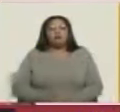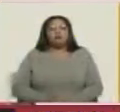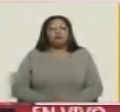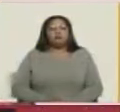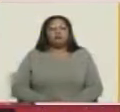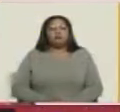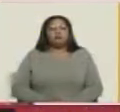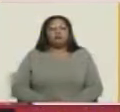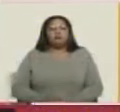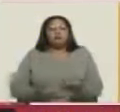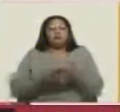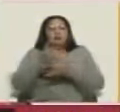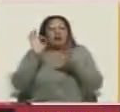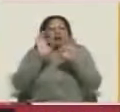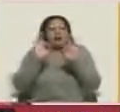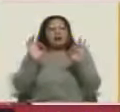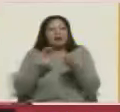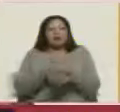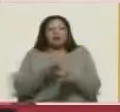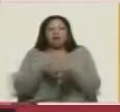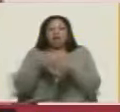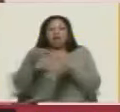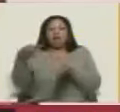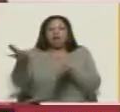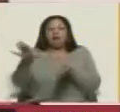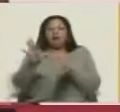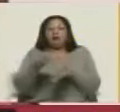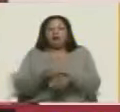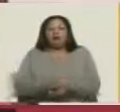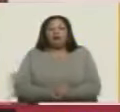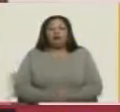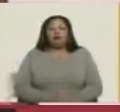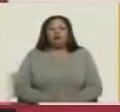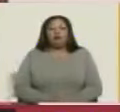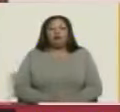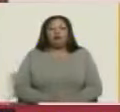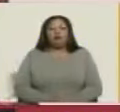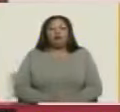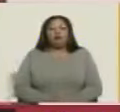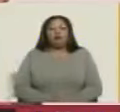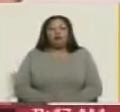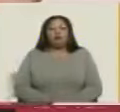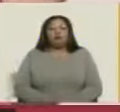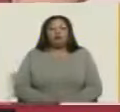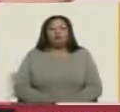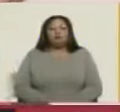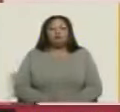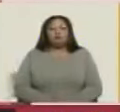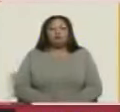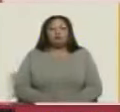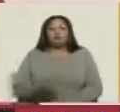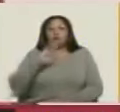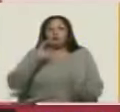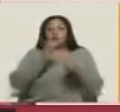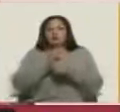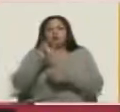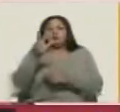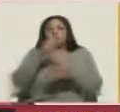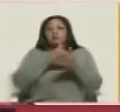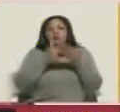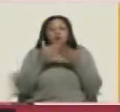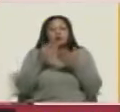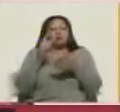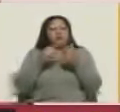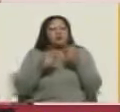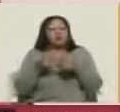Nadie más. Al basurero, queda en el basurero la historia. Pudo haber asumido, pudo haber sacado, obtenido, qué sé yo,